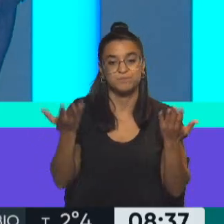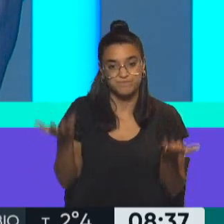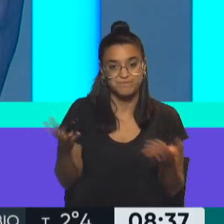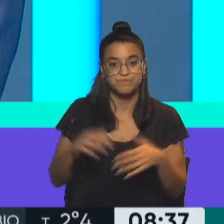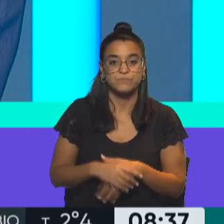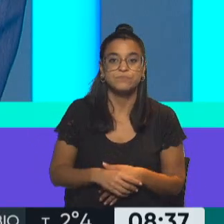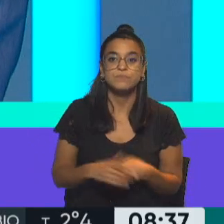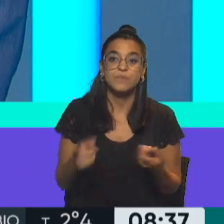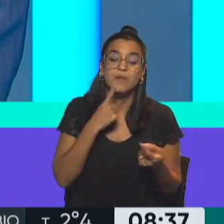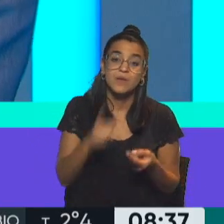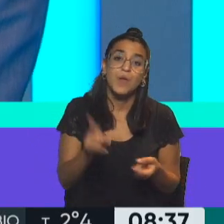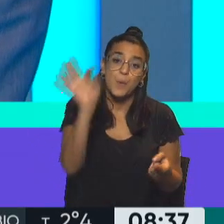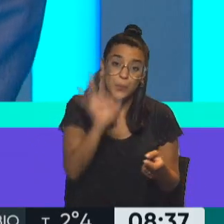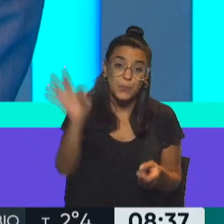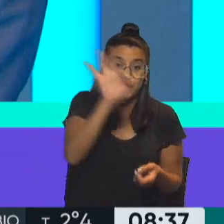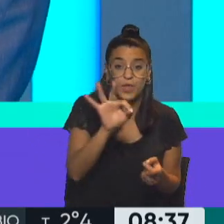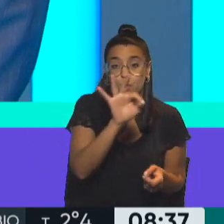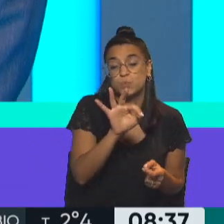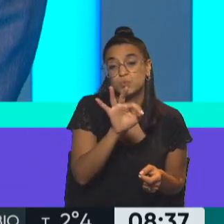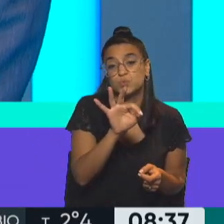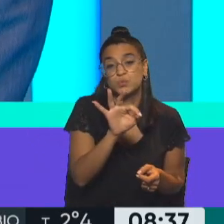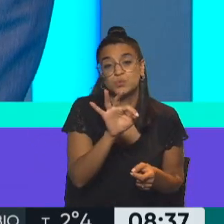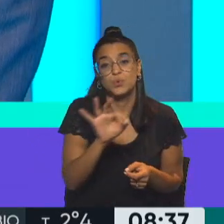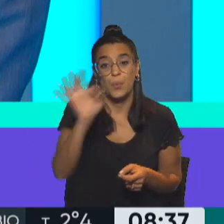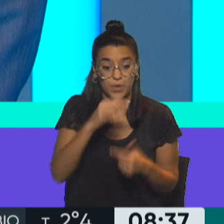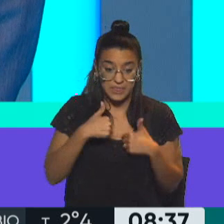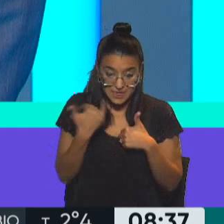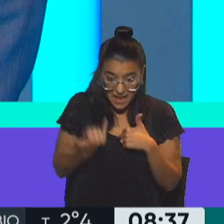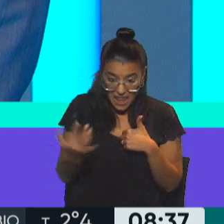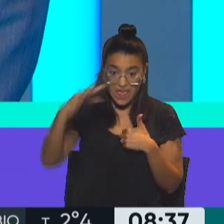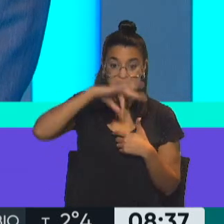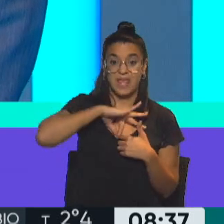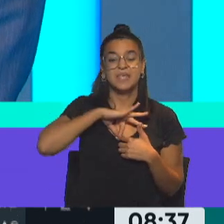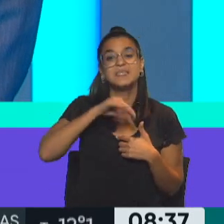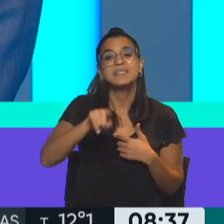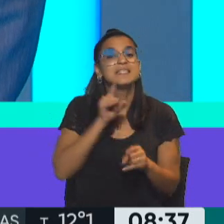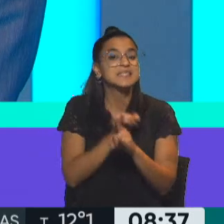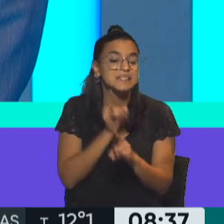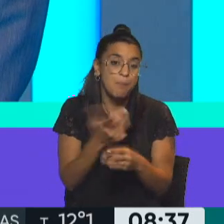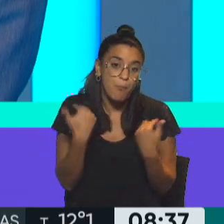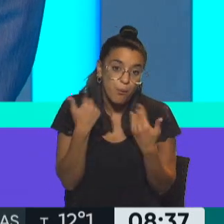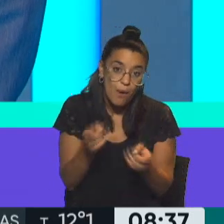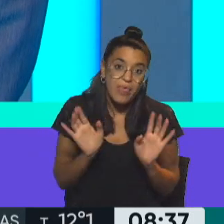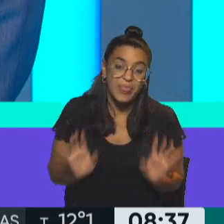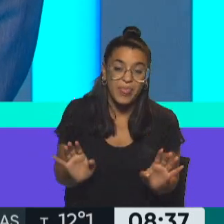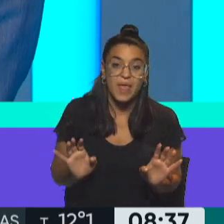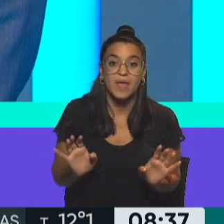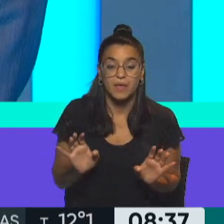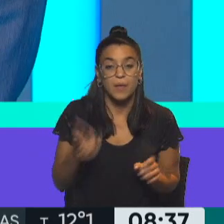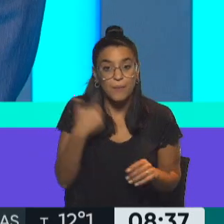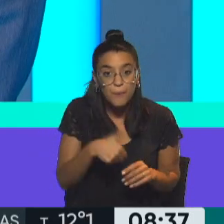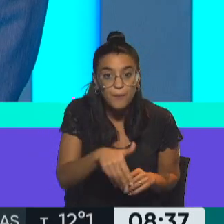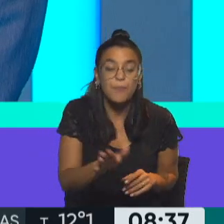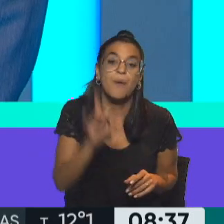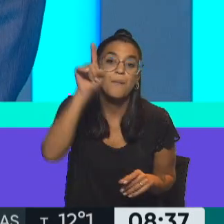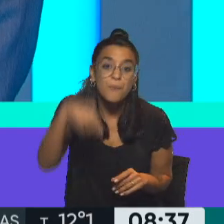digamos hay un virus en el digamos que uno tiene un virus y entonces eso siempre puede dar lugar a